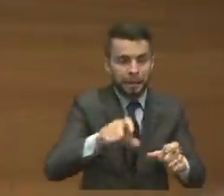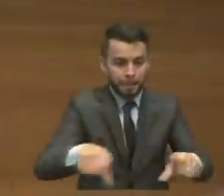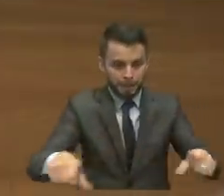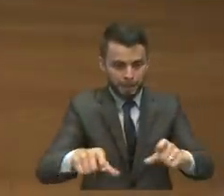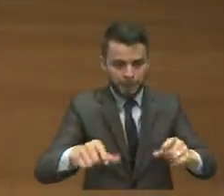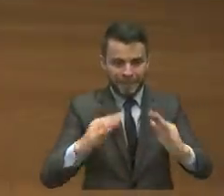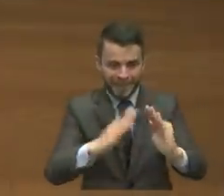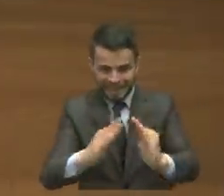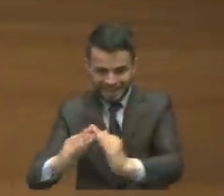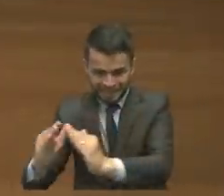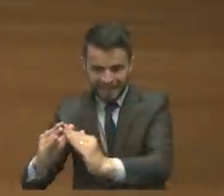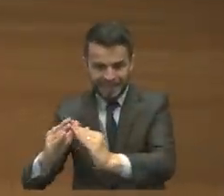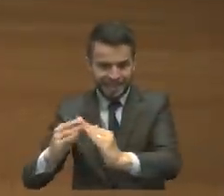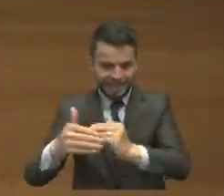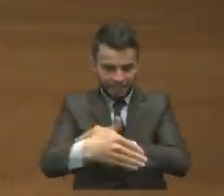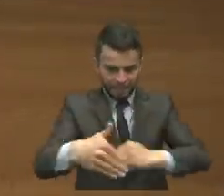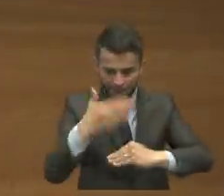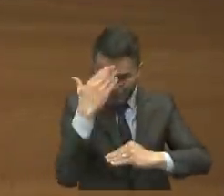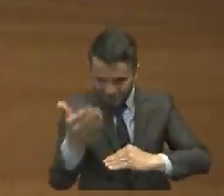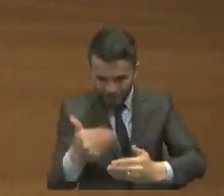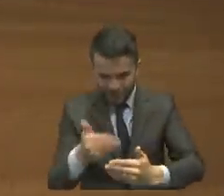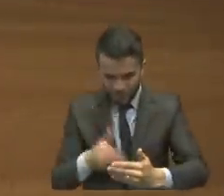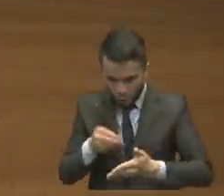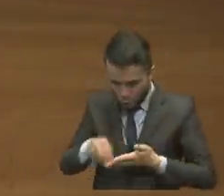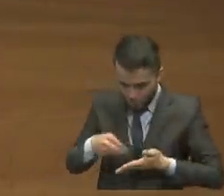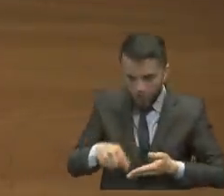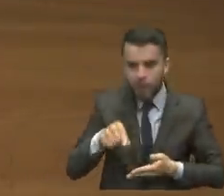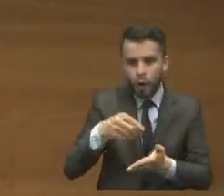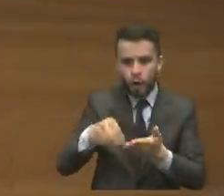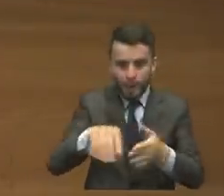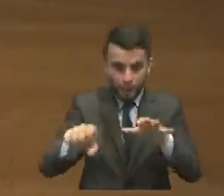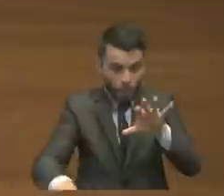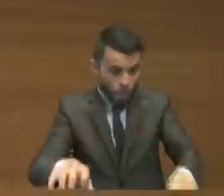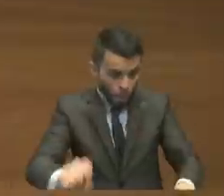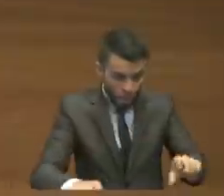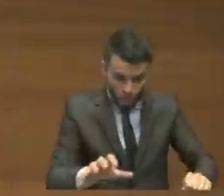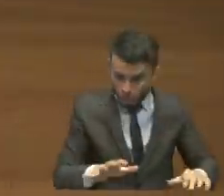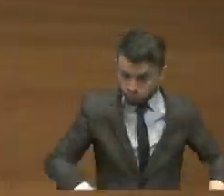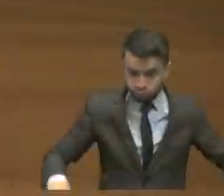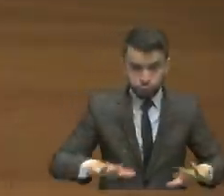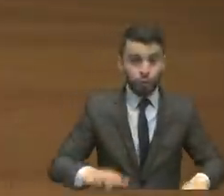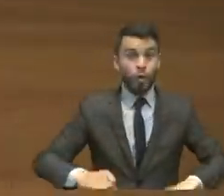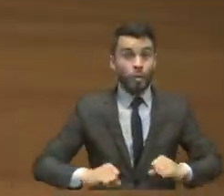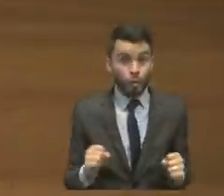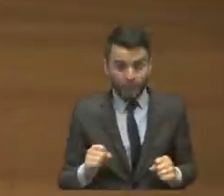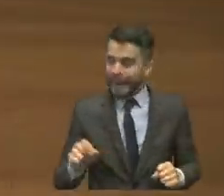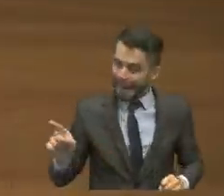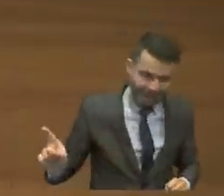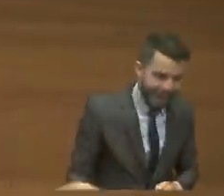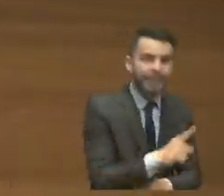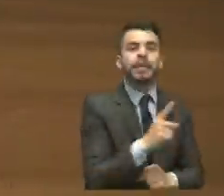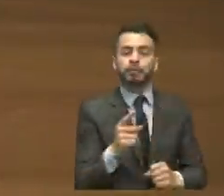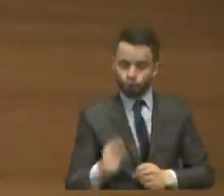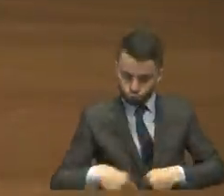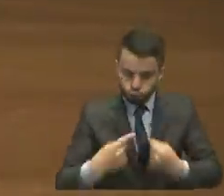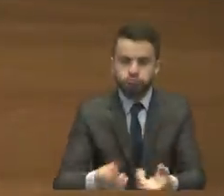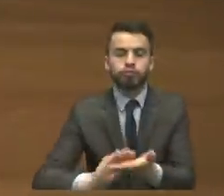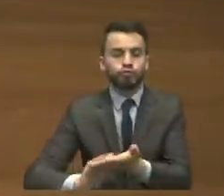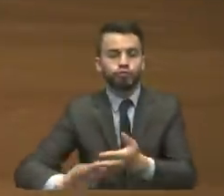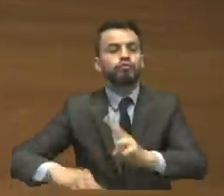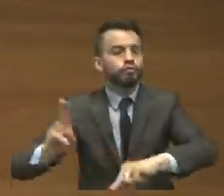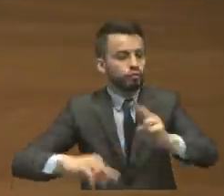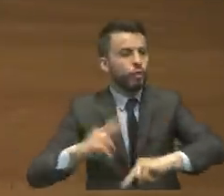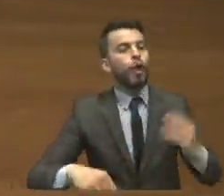El 100% de los estudios, el 100% de los predios, los incorporamos en la propuesta que hoy presentamos del Corredor